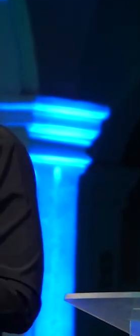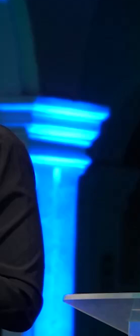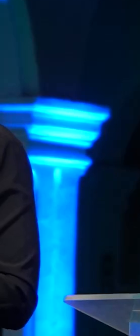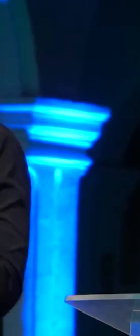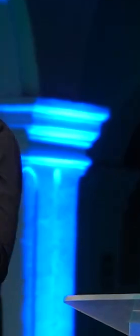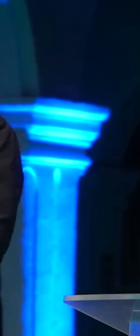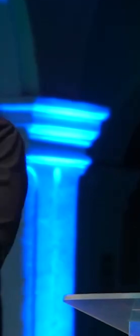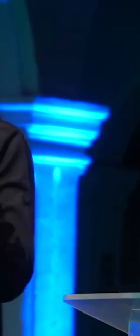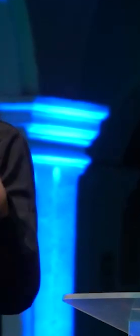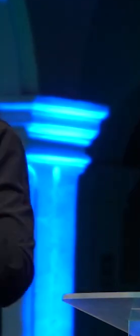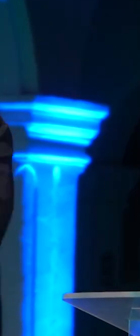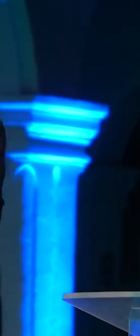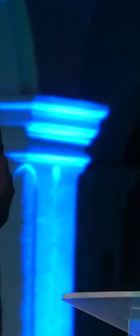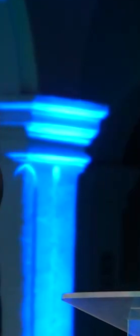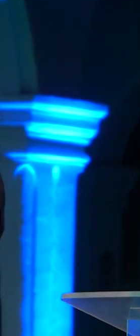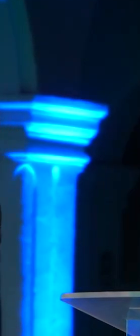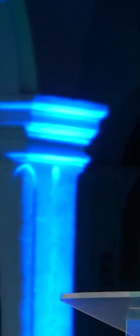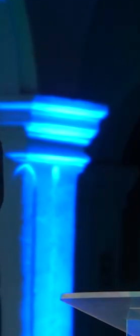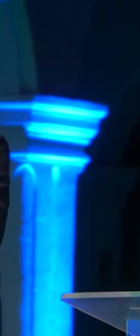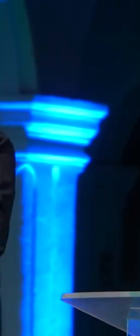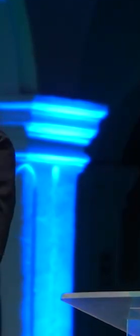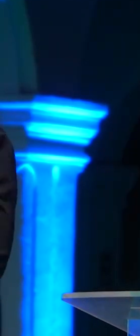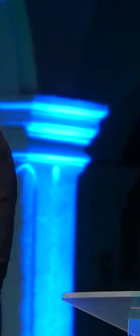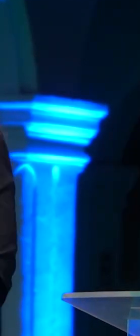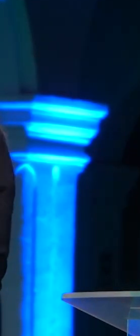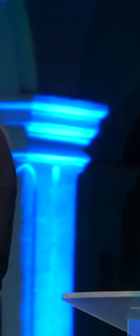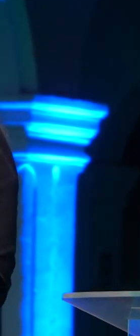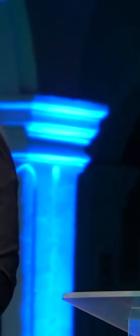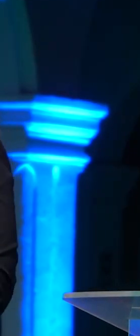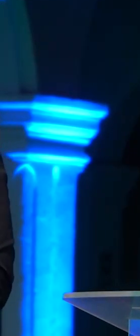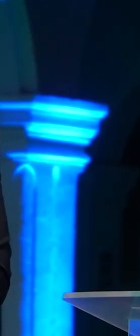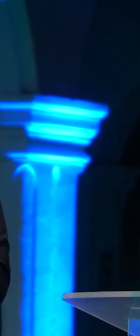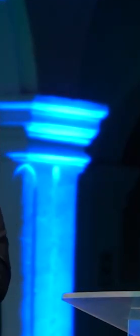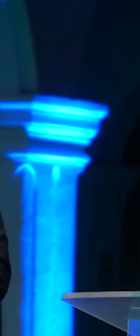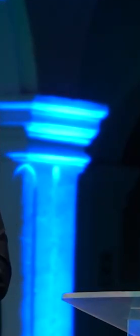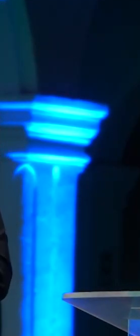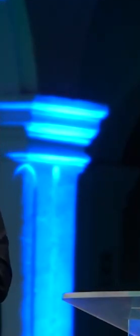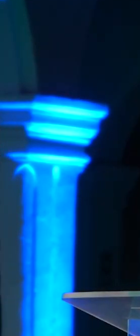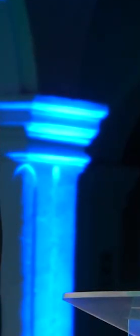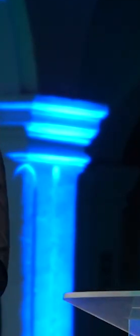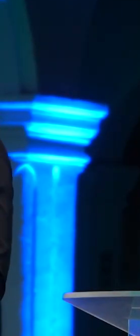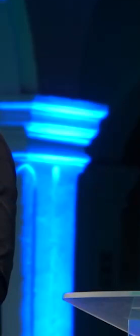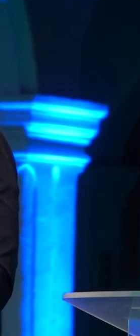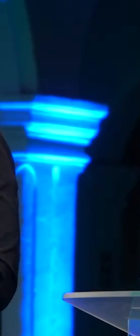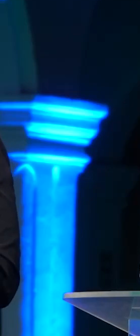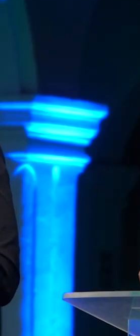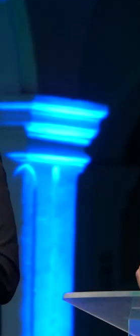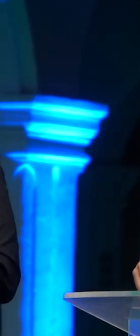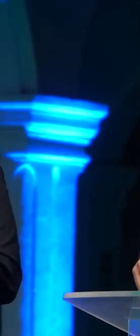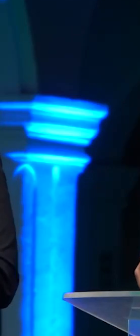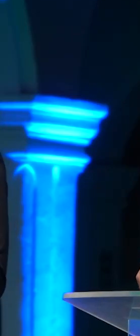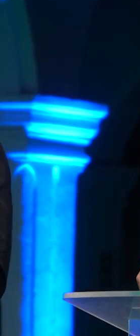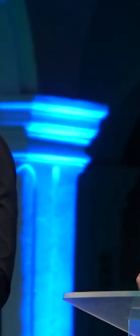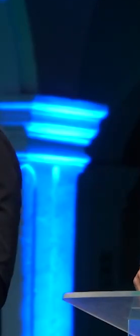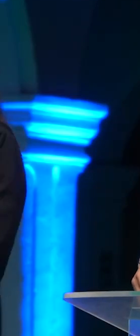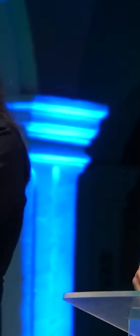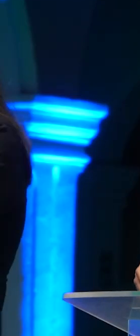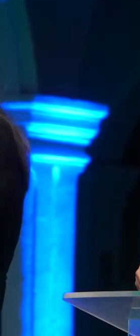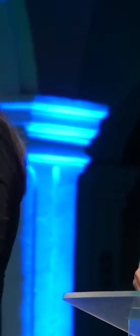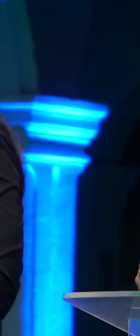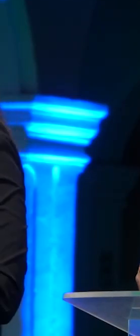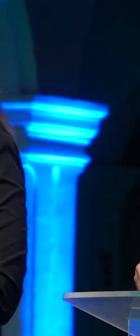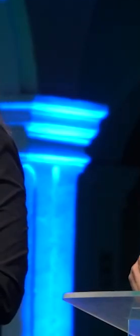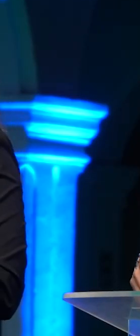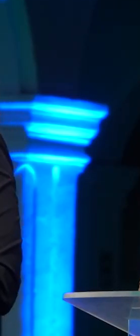escritos, a los Víctor, a los Iguarán, a la nueva generación también, Winton, a